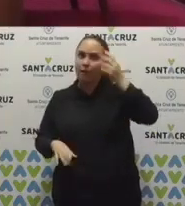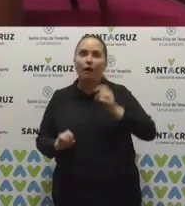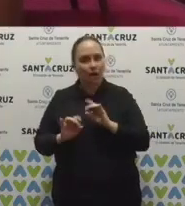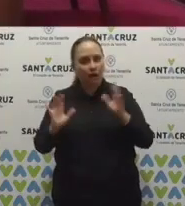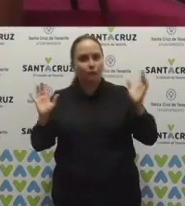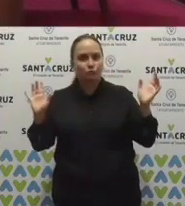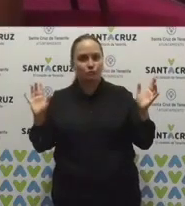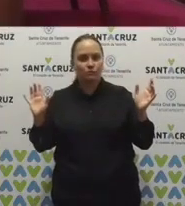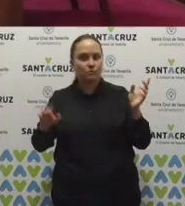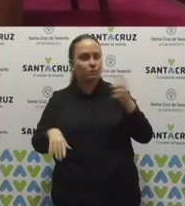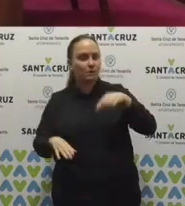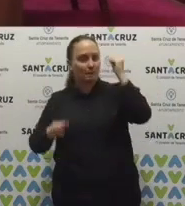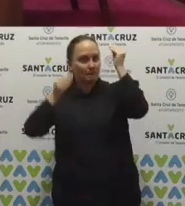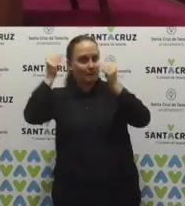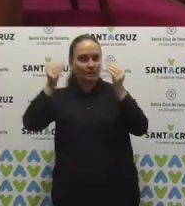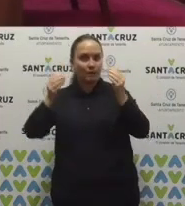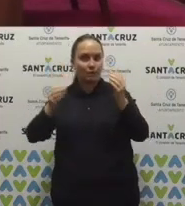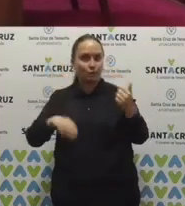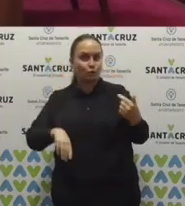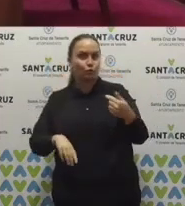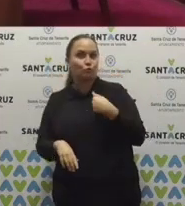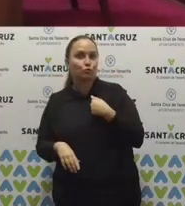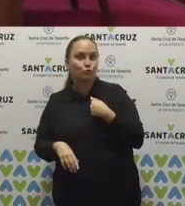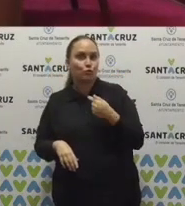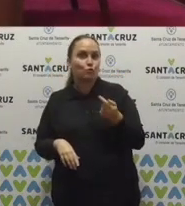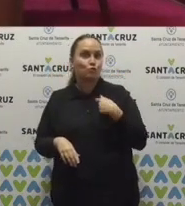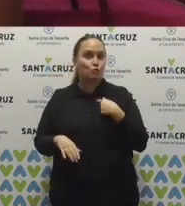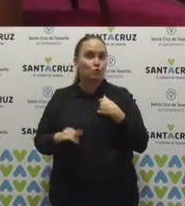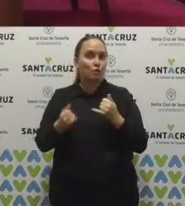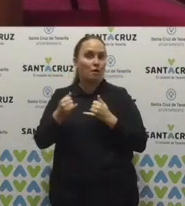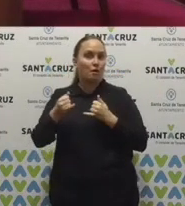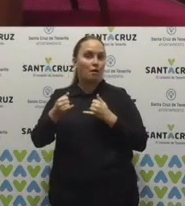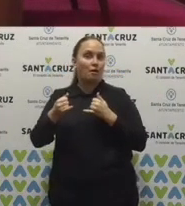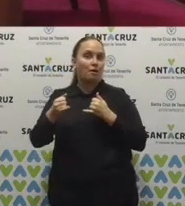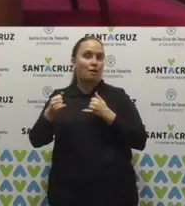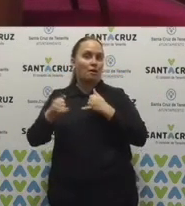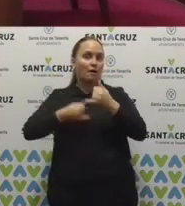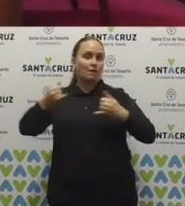al no ser que ustedes piensan que fui yo la que cable o el palacio